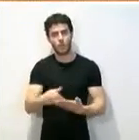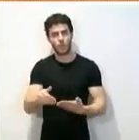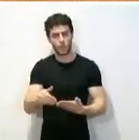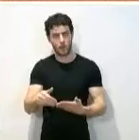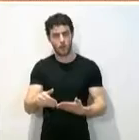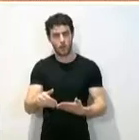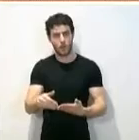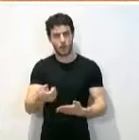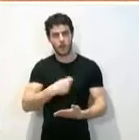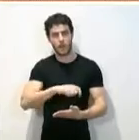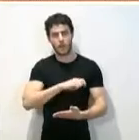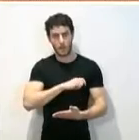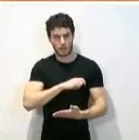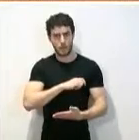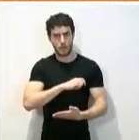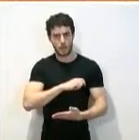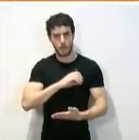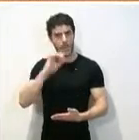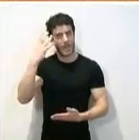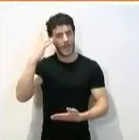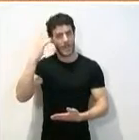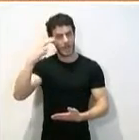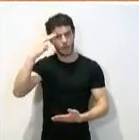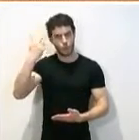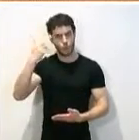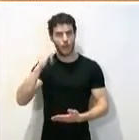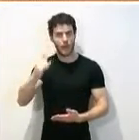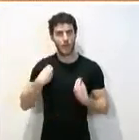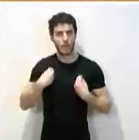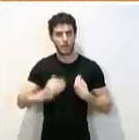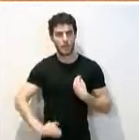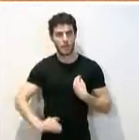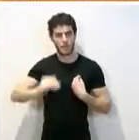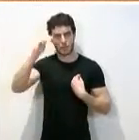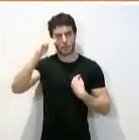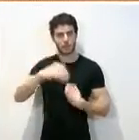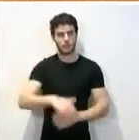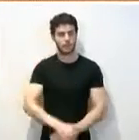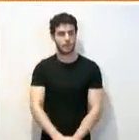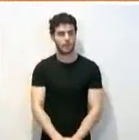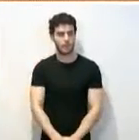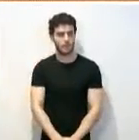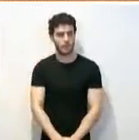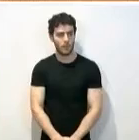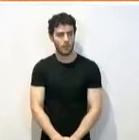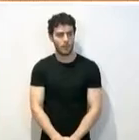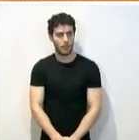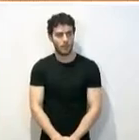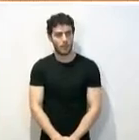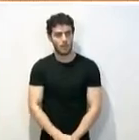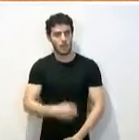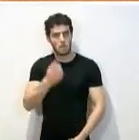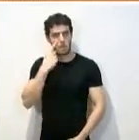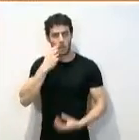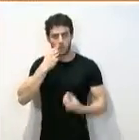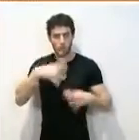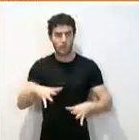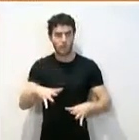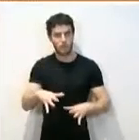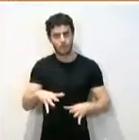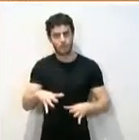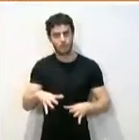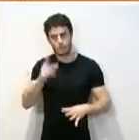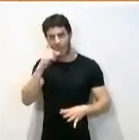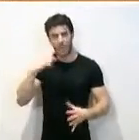posean ideas suicidas a lo largo de su vida. Observando el histórico, la tendencia al alza de los últimos años